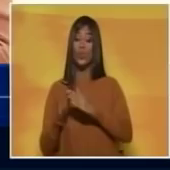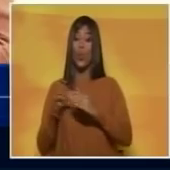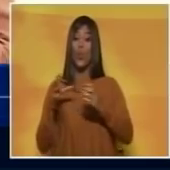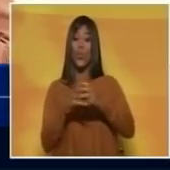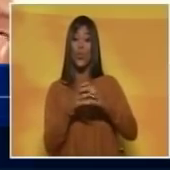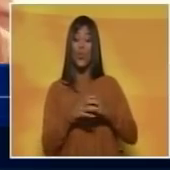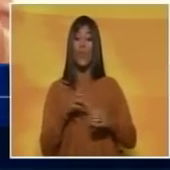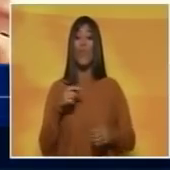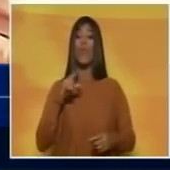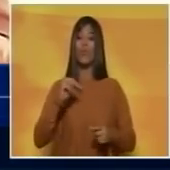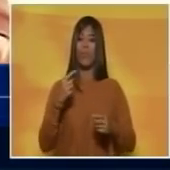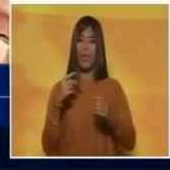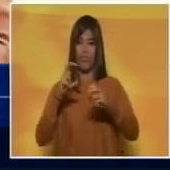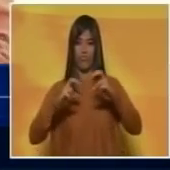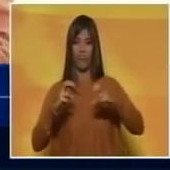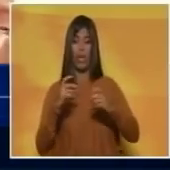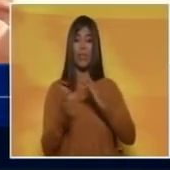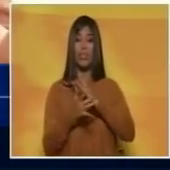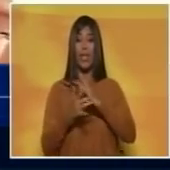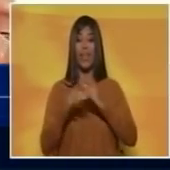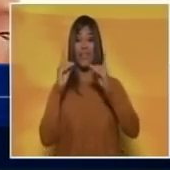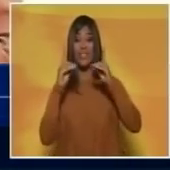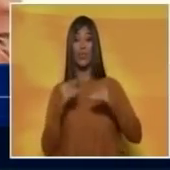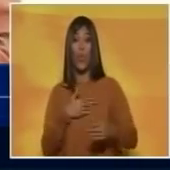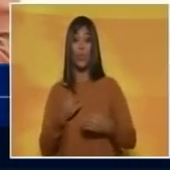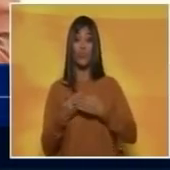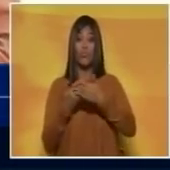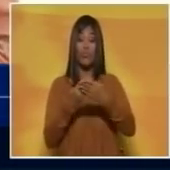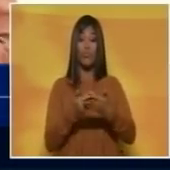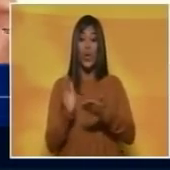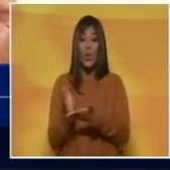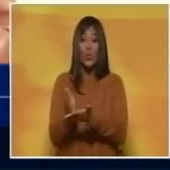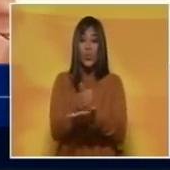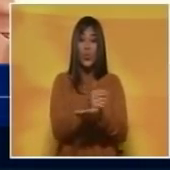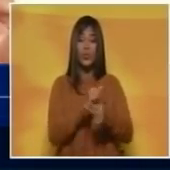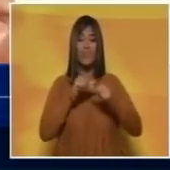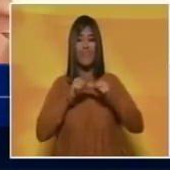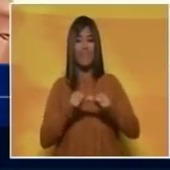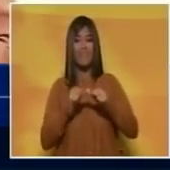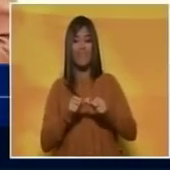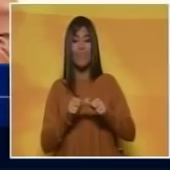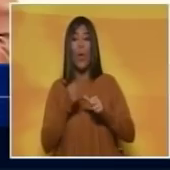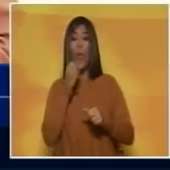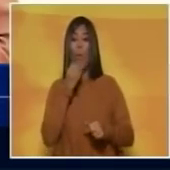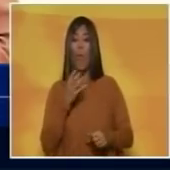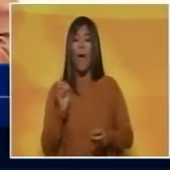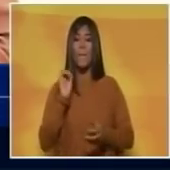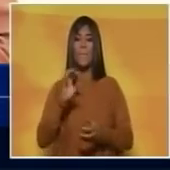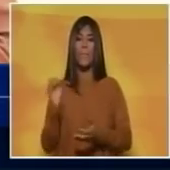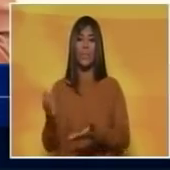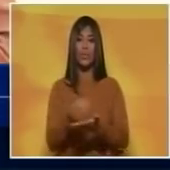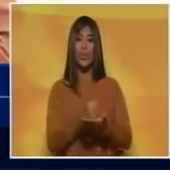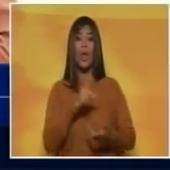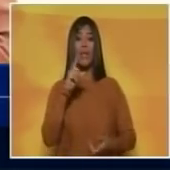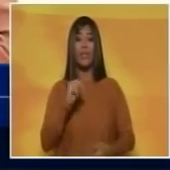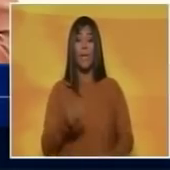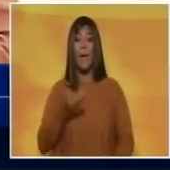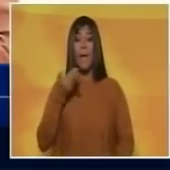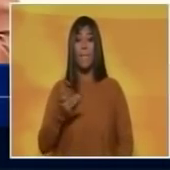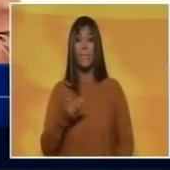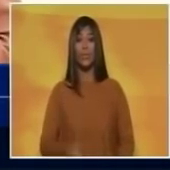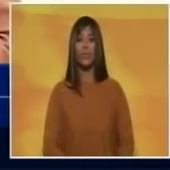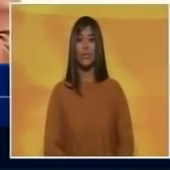mesas técnicas dentro de la toma de decisiones destinadas a garantizar la recolección permanente y oportuna de la basura. También destacaron